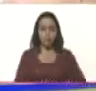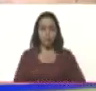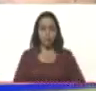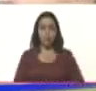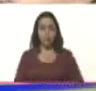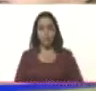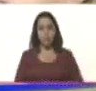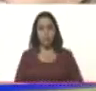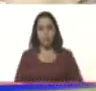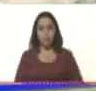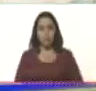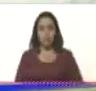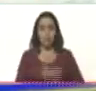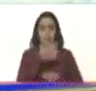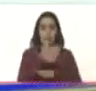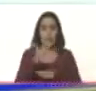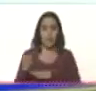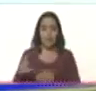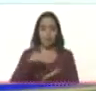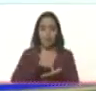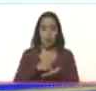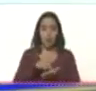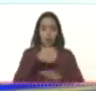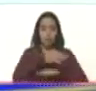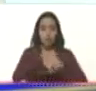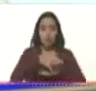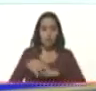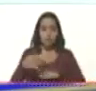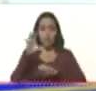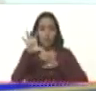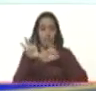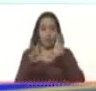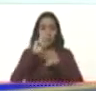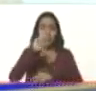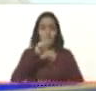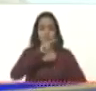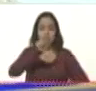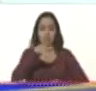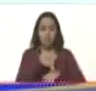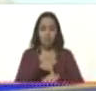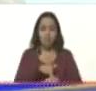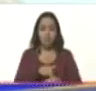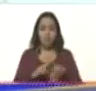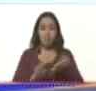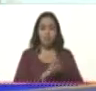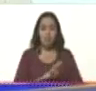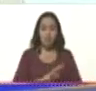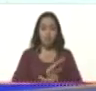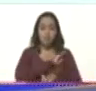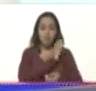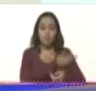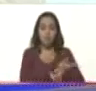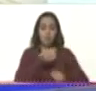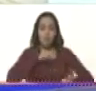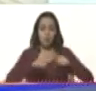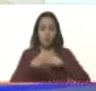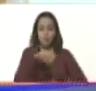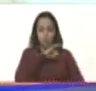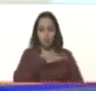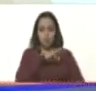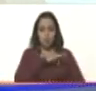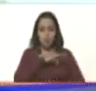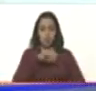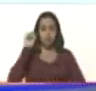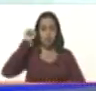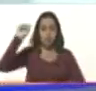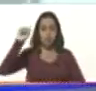en cada parroquia, en cada municipio, en cada estado y a nivel nacional de este poderoso movimiento social